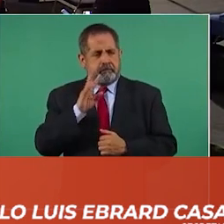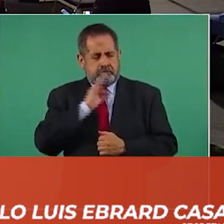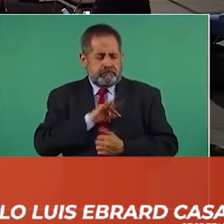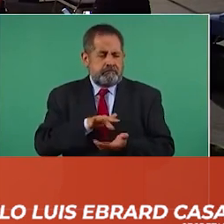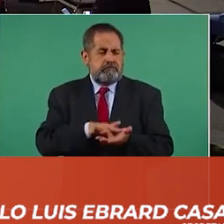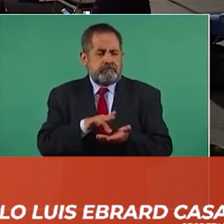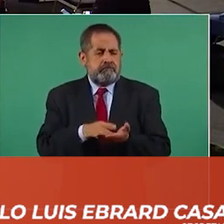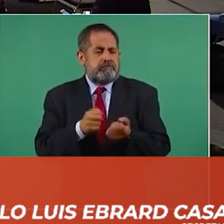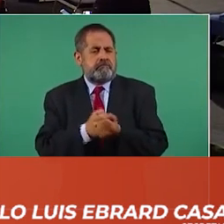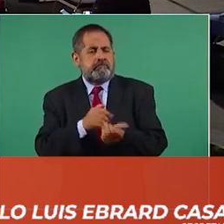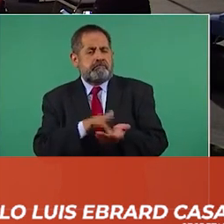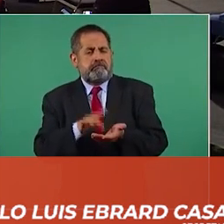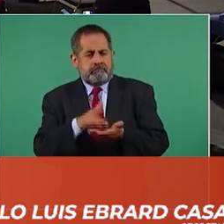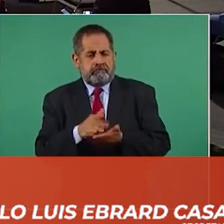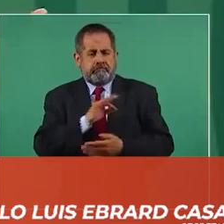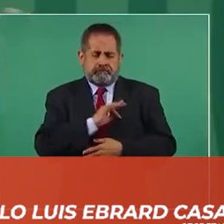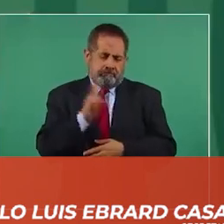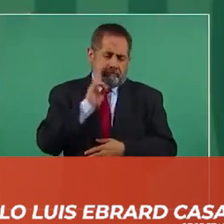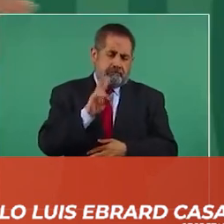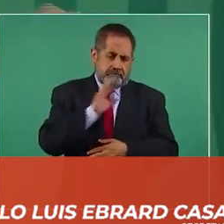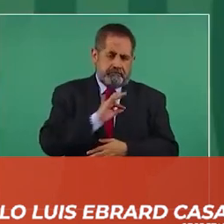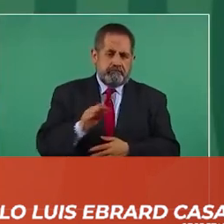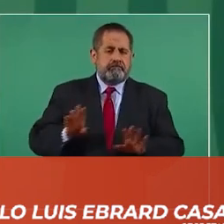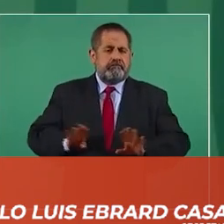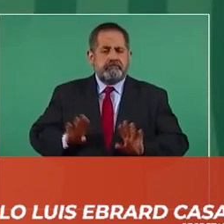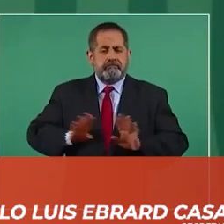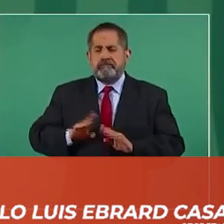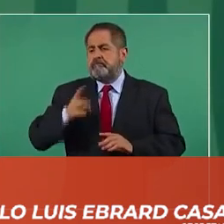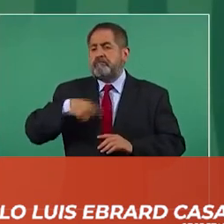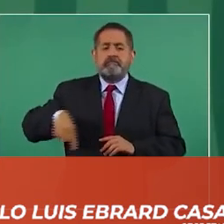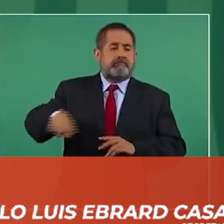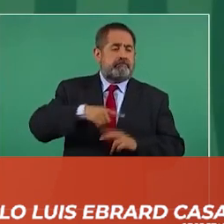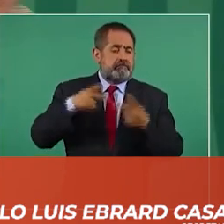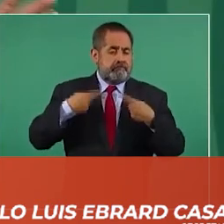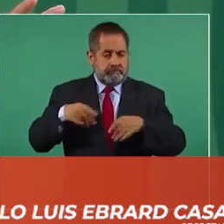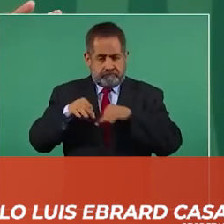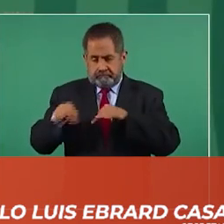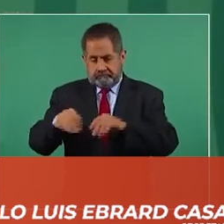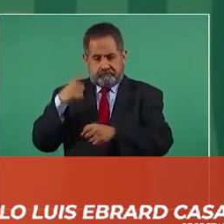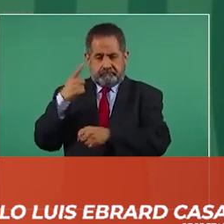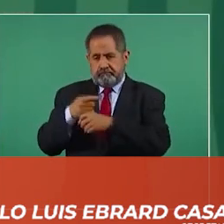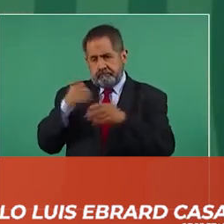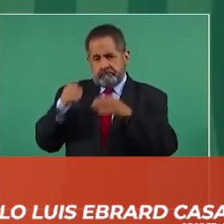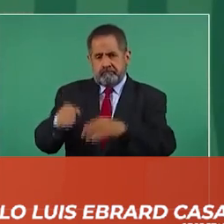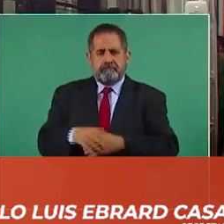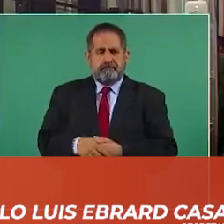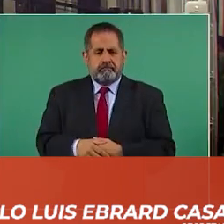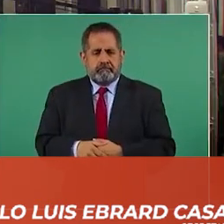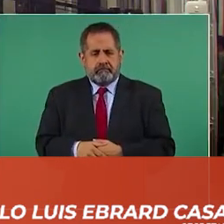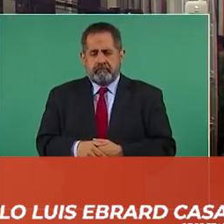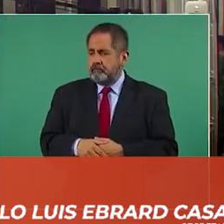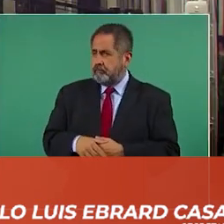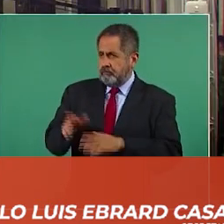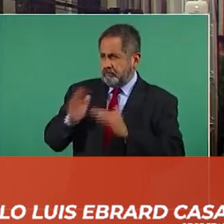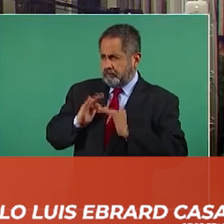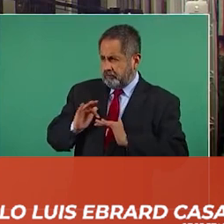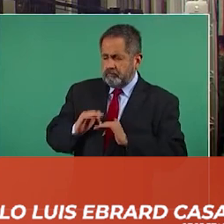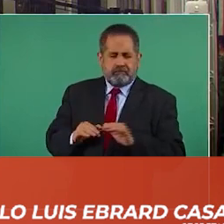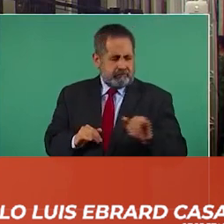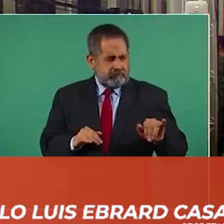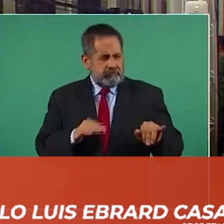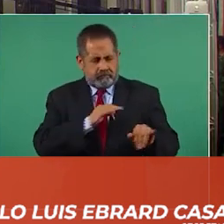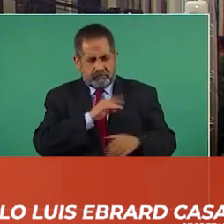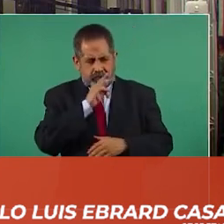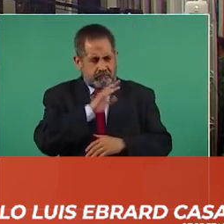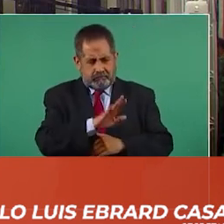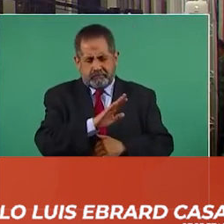ayudar, en beneficio de los trabajadores, siempre. Pueden estar tranquilos también. Lo vamos a hacer, sí. Muchas gracias.